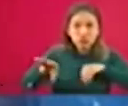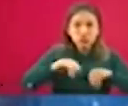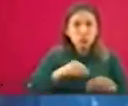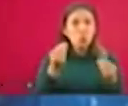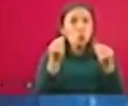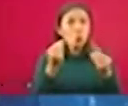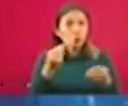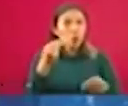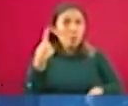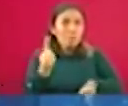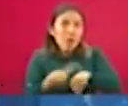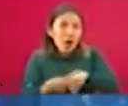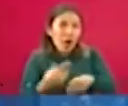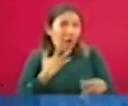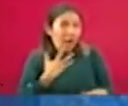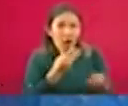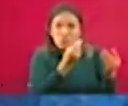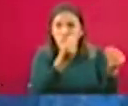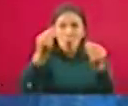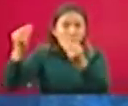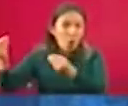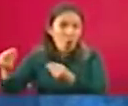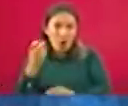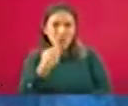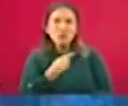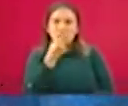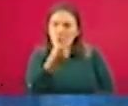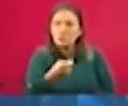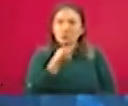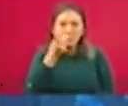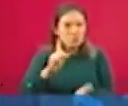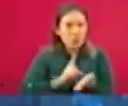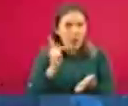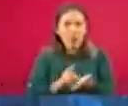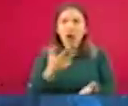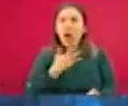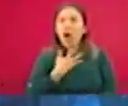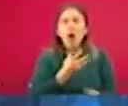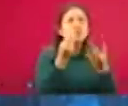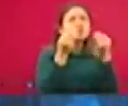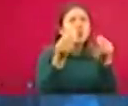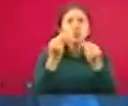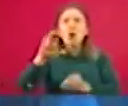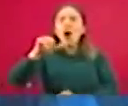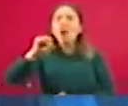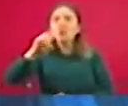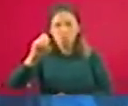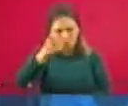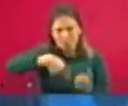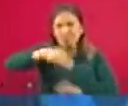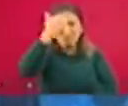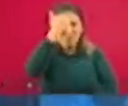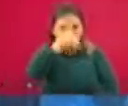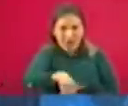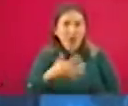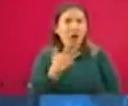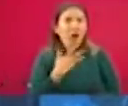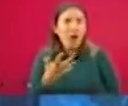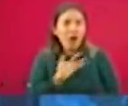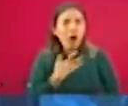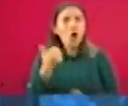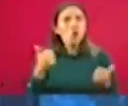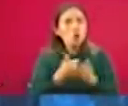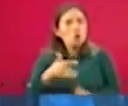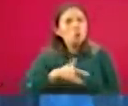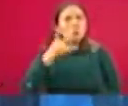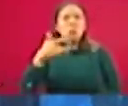el periodo post-epidémico para saber si hemos logrado la inmunidad poblacional suficiente. A ver, aquí